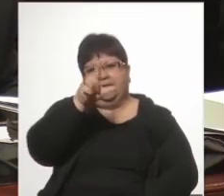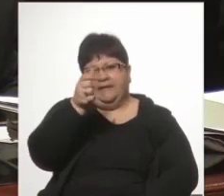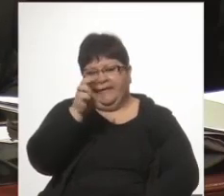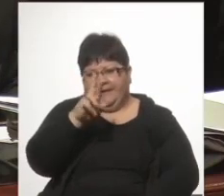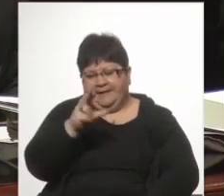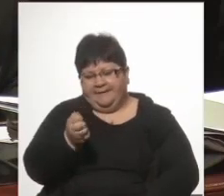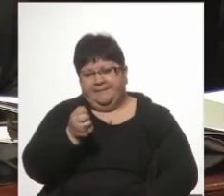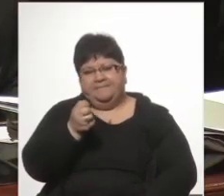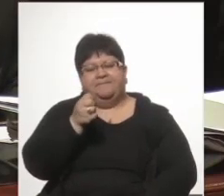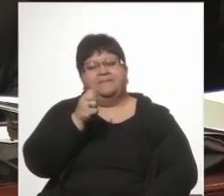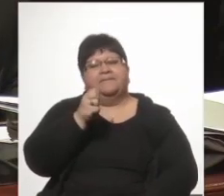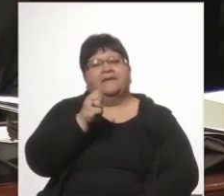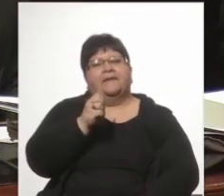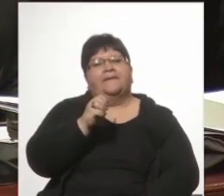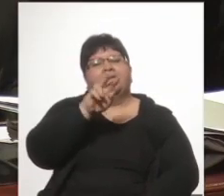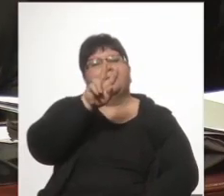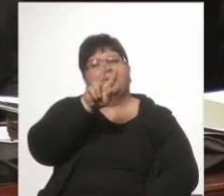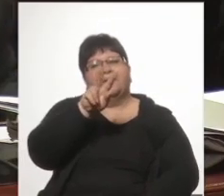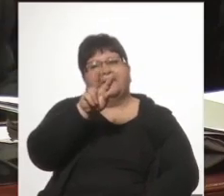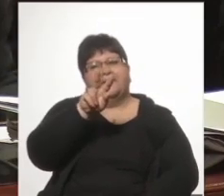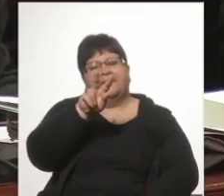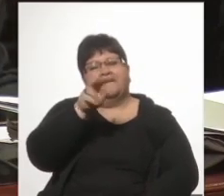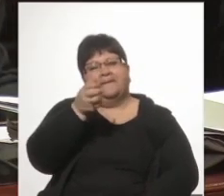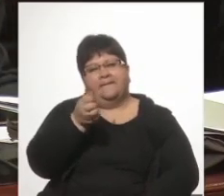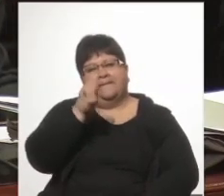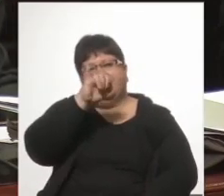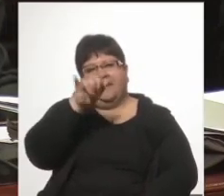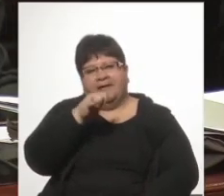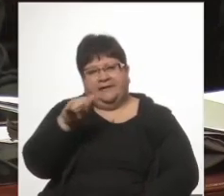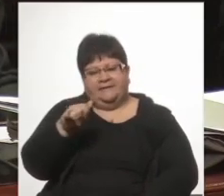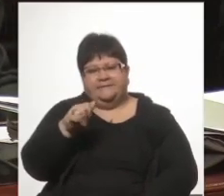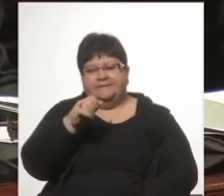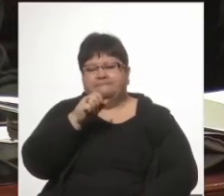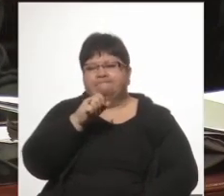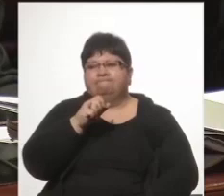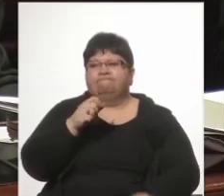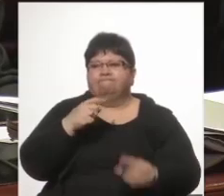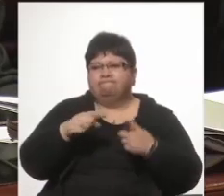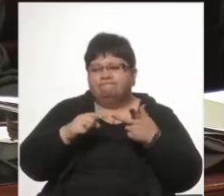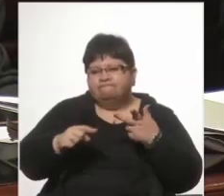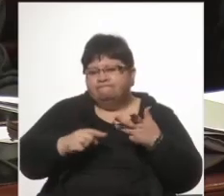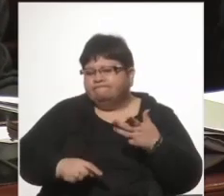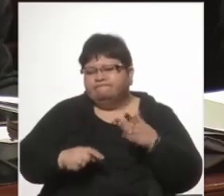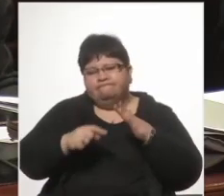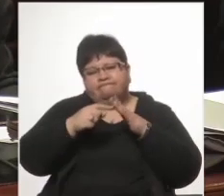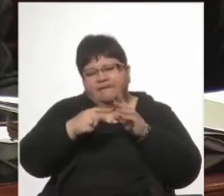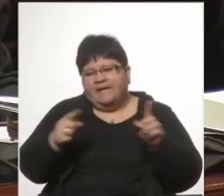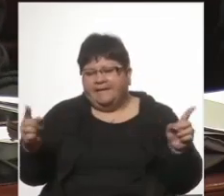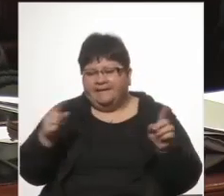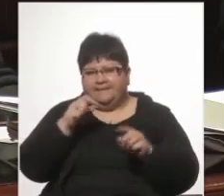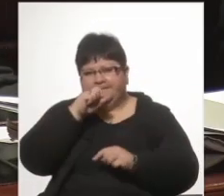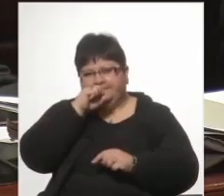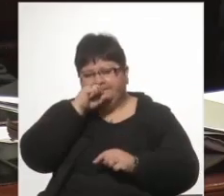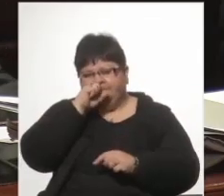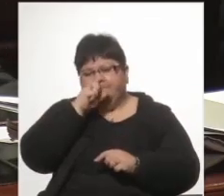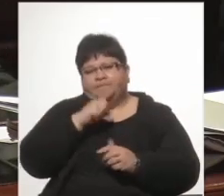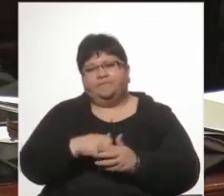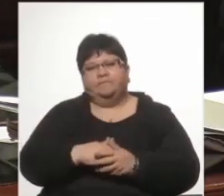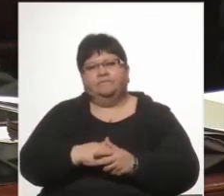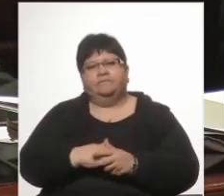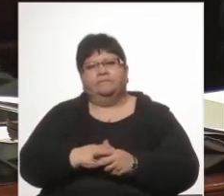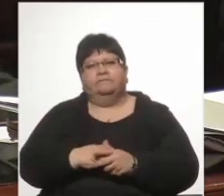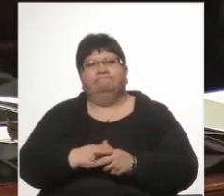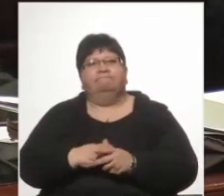Pascasio Báez. Bueno, la lista sería muy larga. La cuestión es que no nos hemos